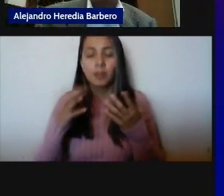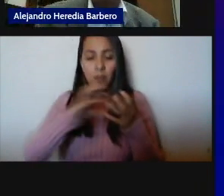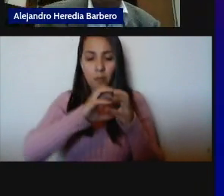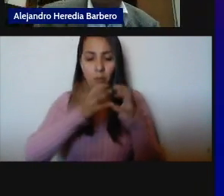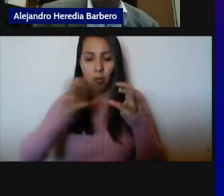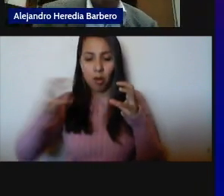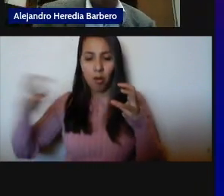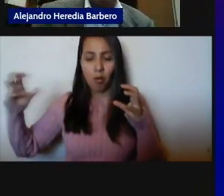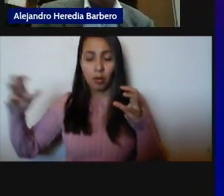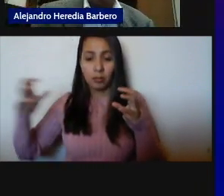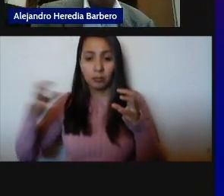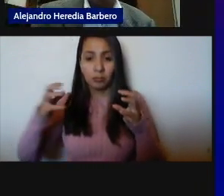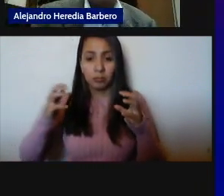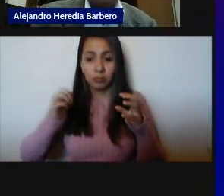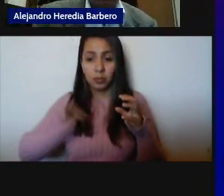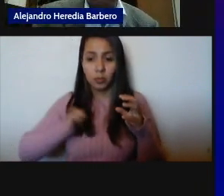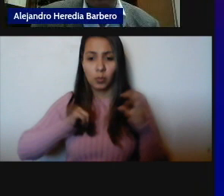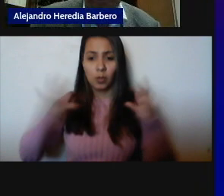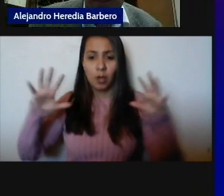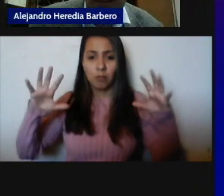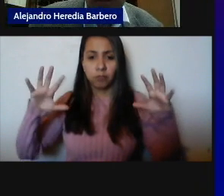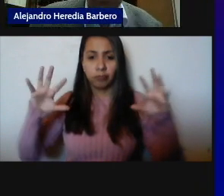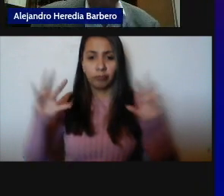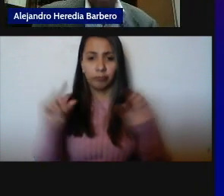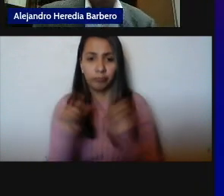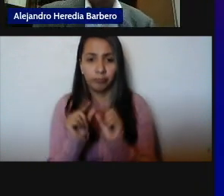sintetizaron las moléculas orgánicas, que son